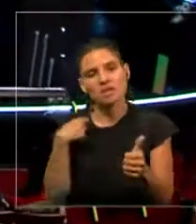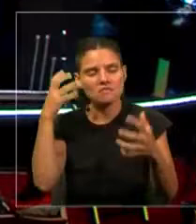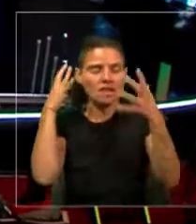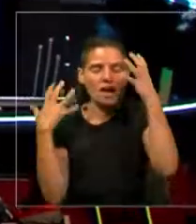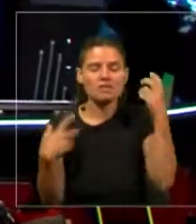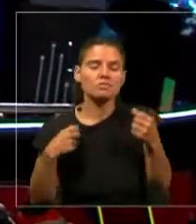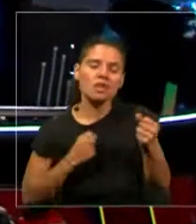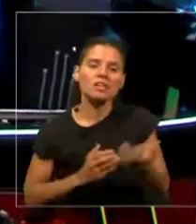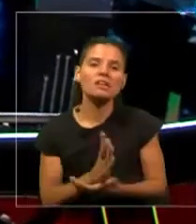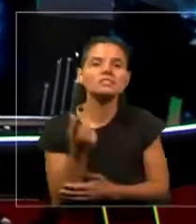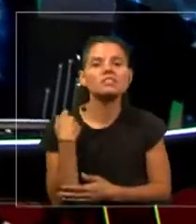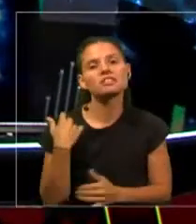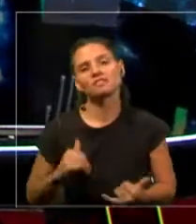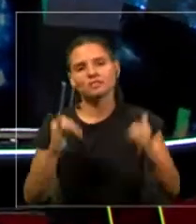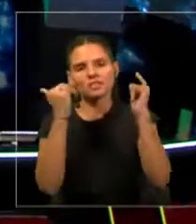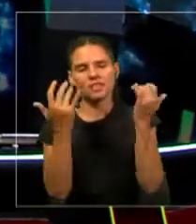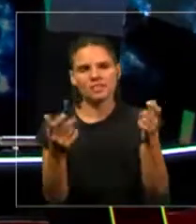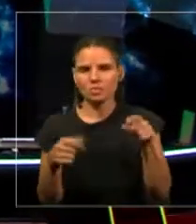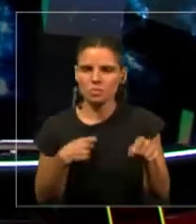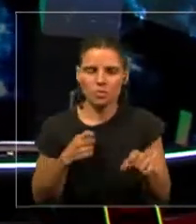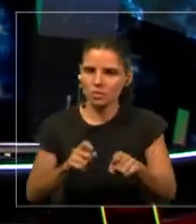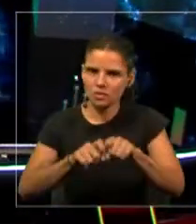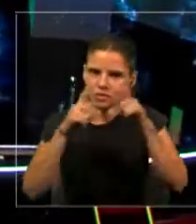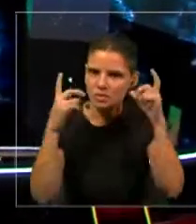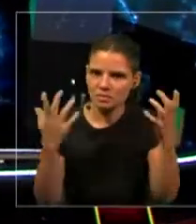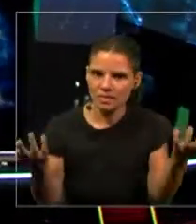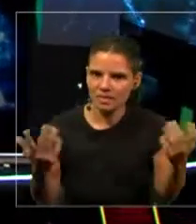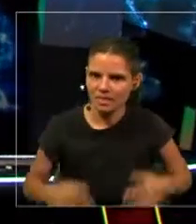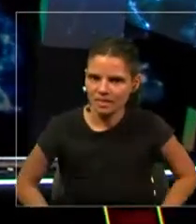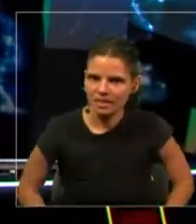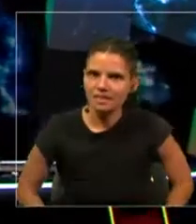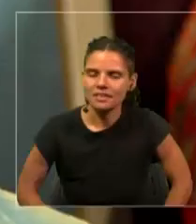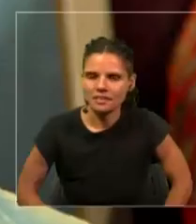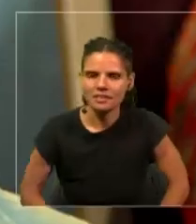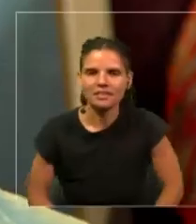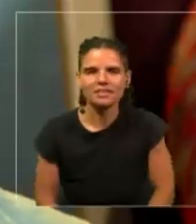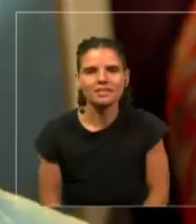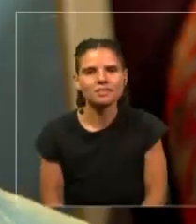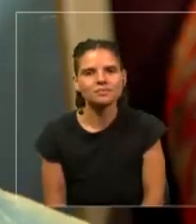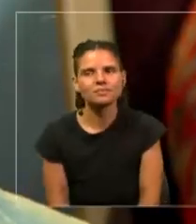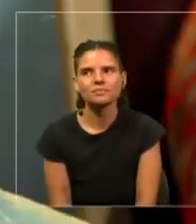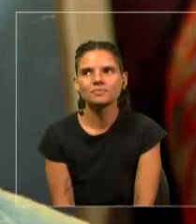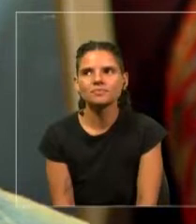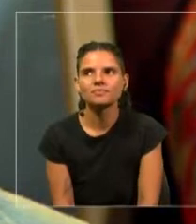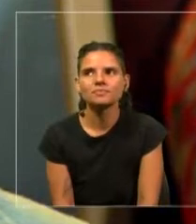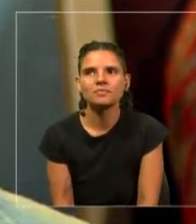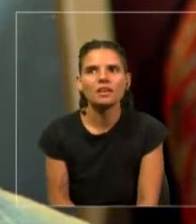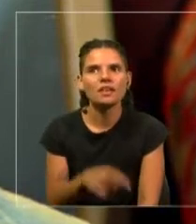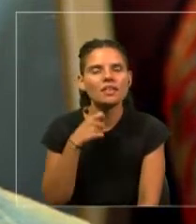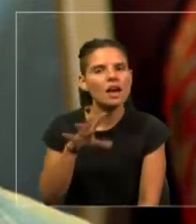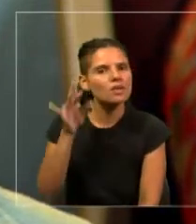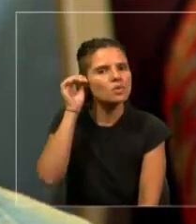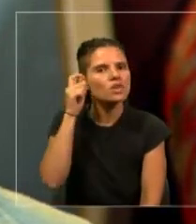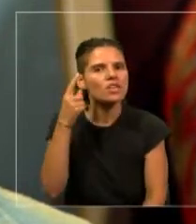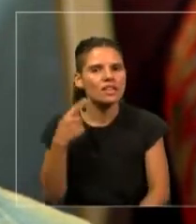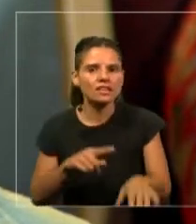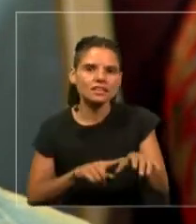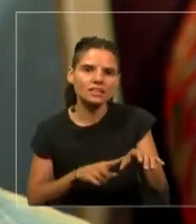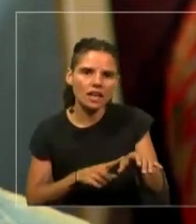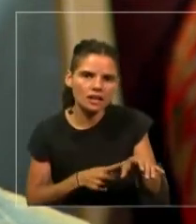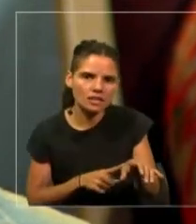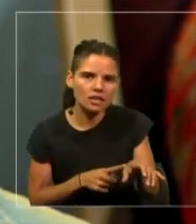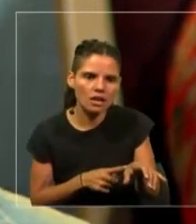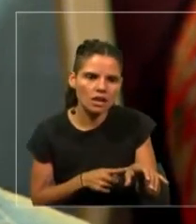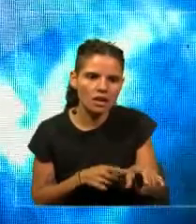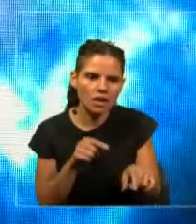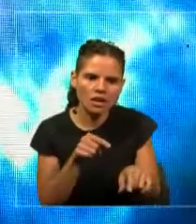linda velada. Es muy sorprendente, ¿no? Que darse cuenta de que en el momento en que la técnica nos